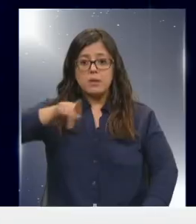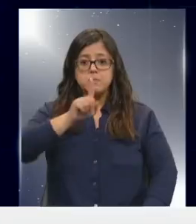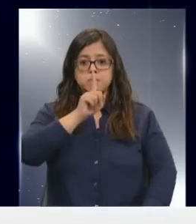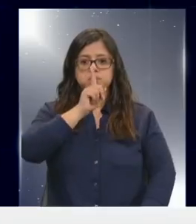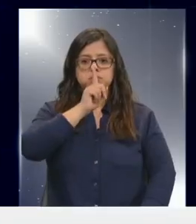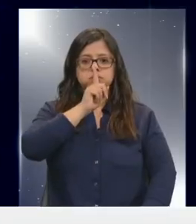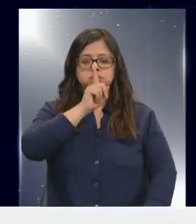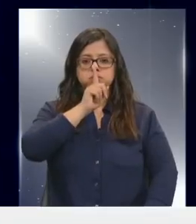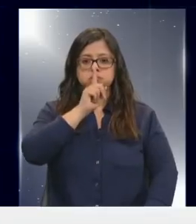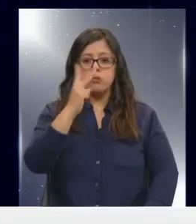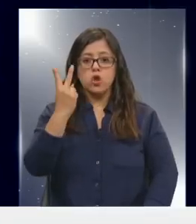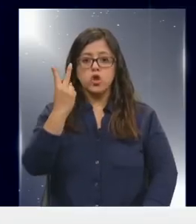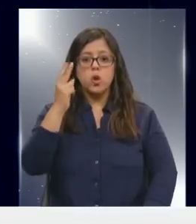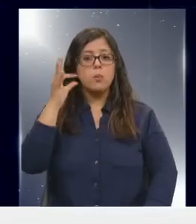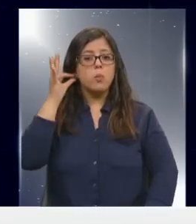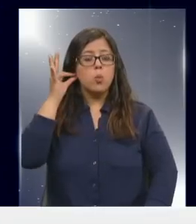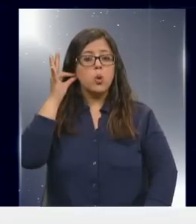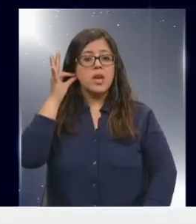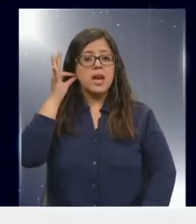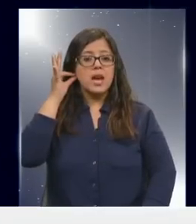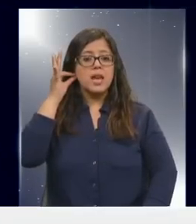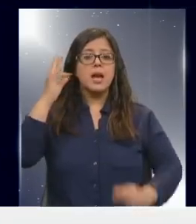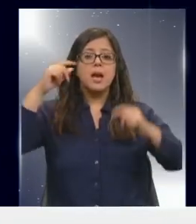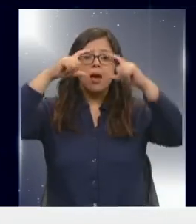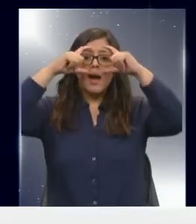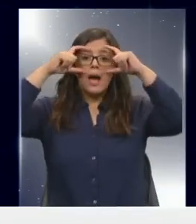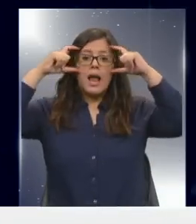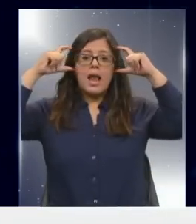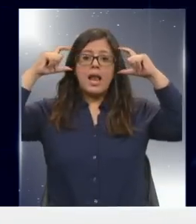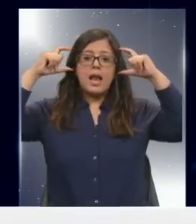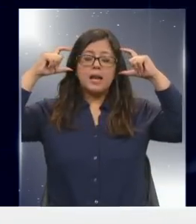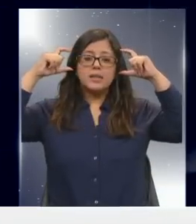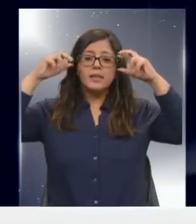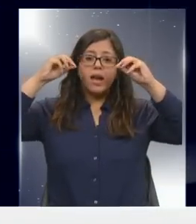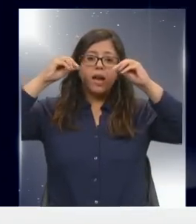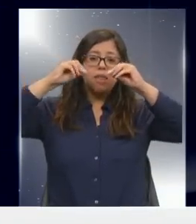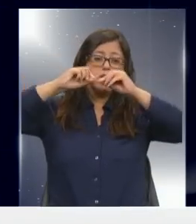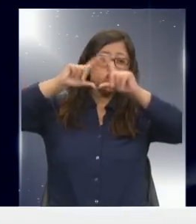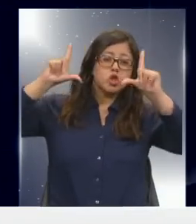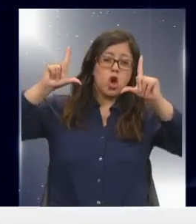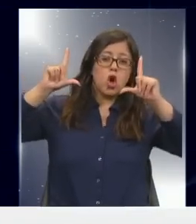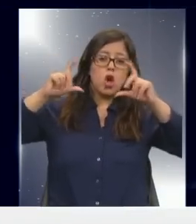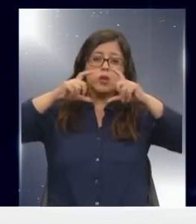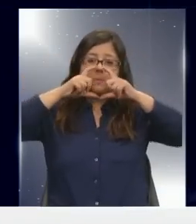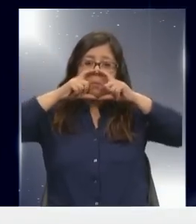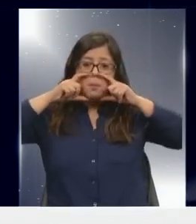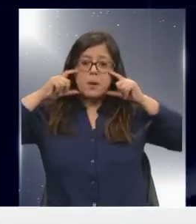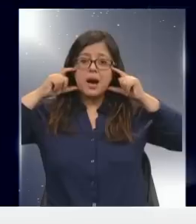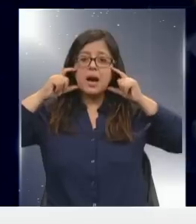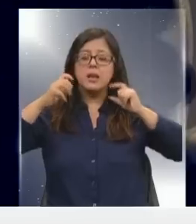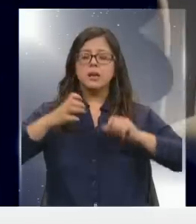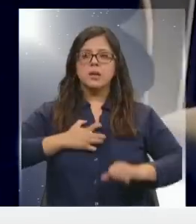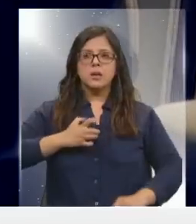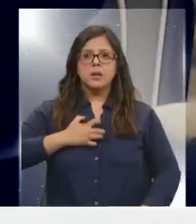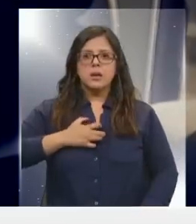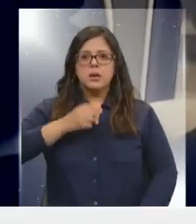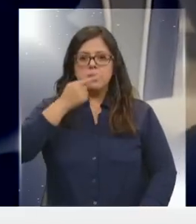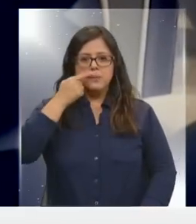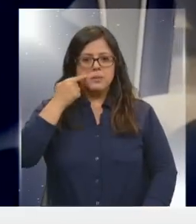palabra. Las dos mujeres usaban lentes de sol y mascarilla. El miedo comenzó a